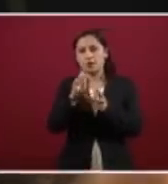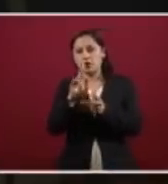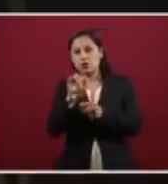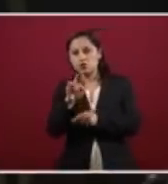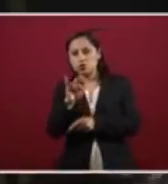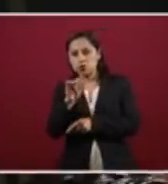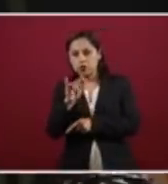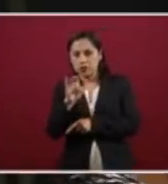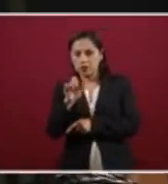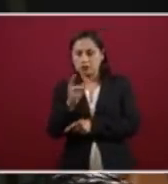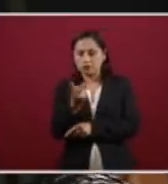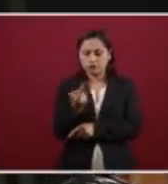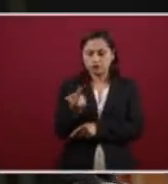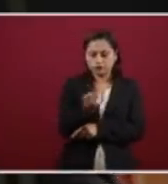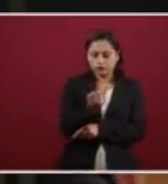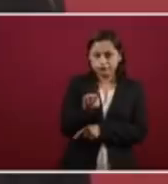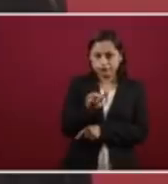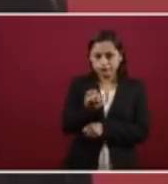personas declararon,